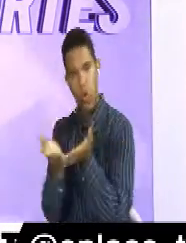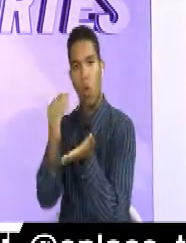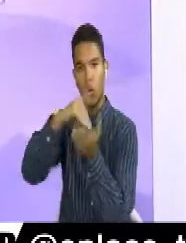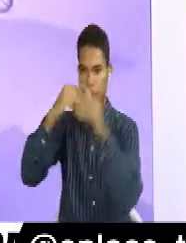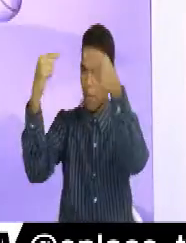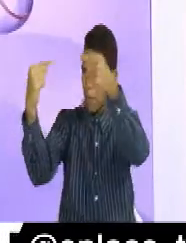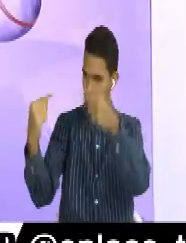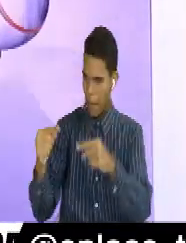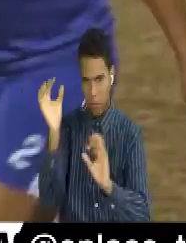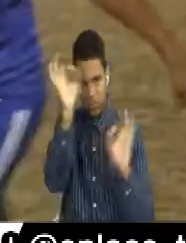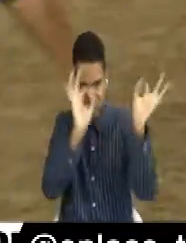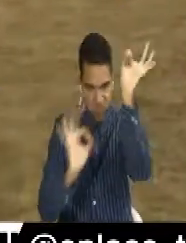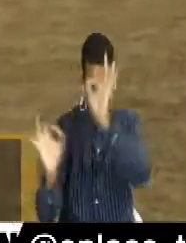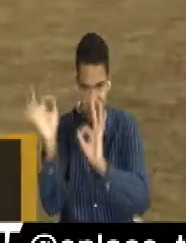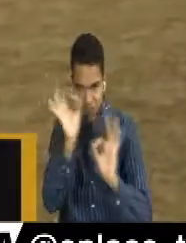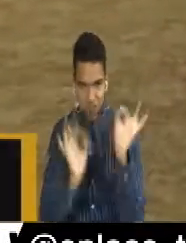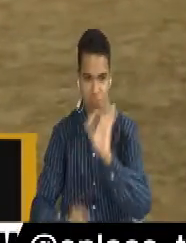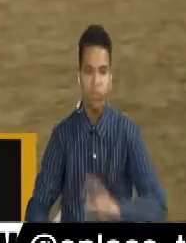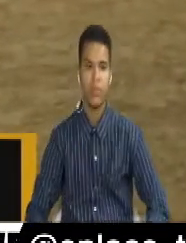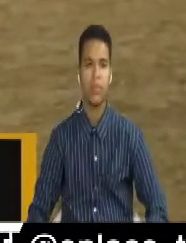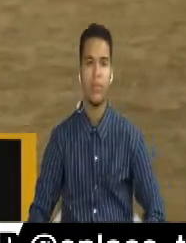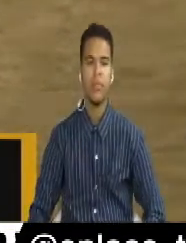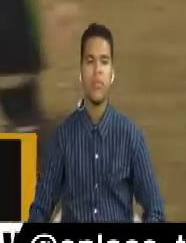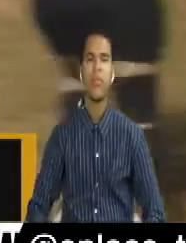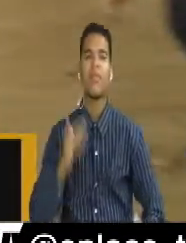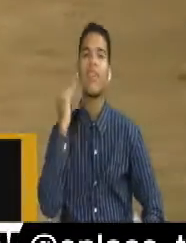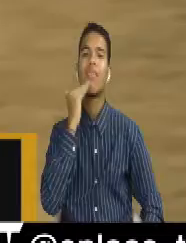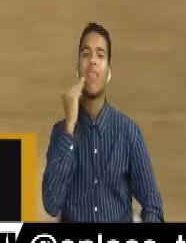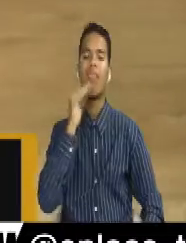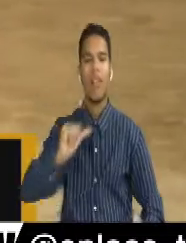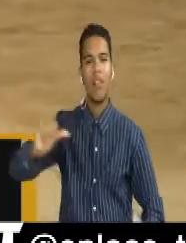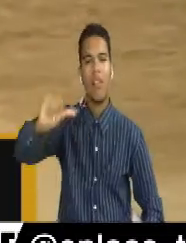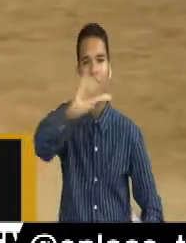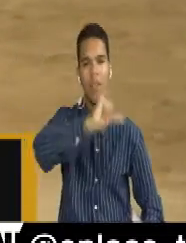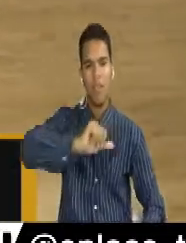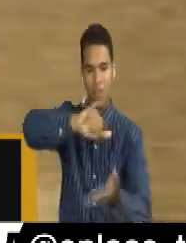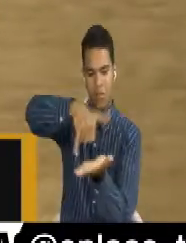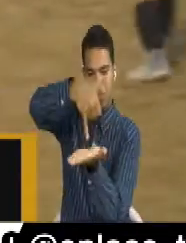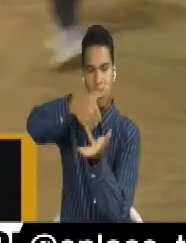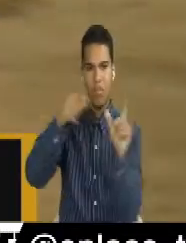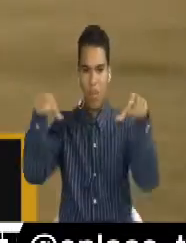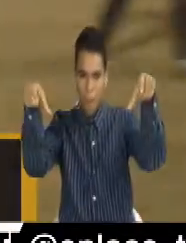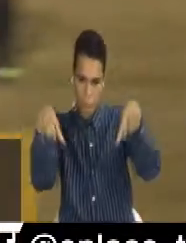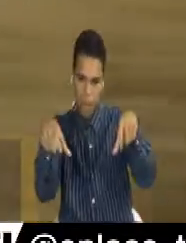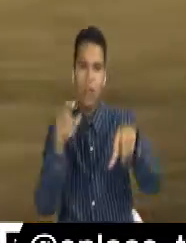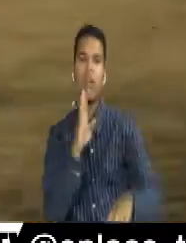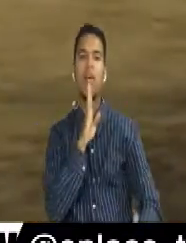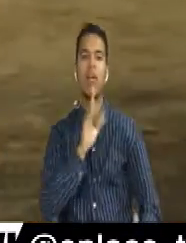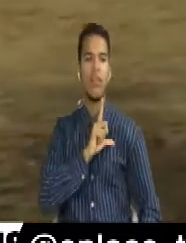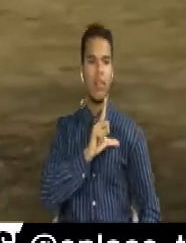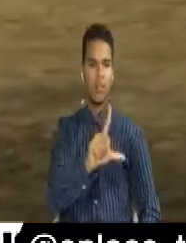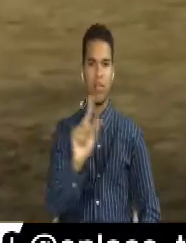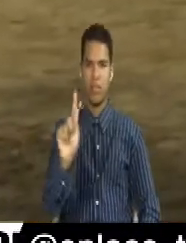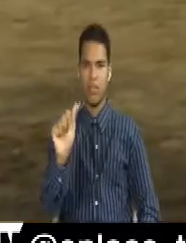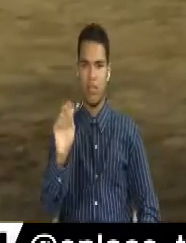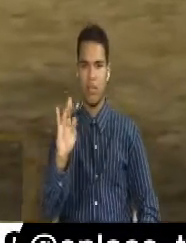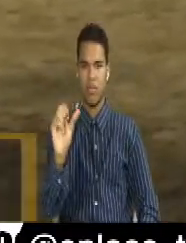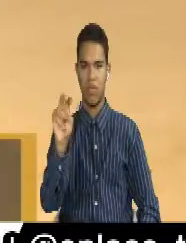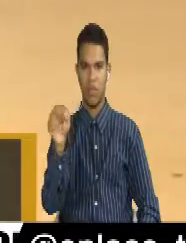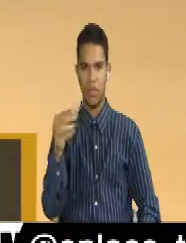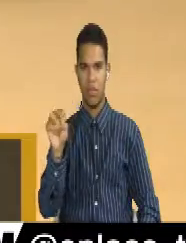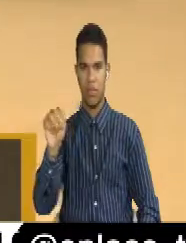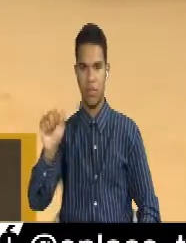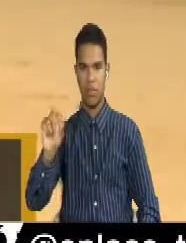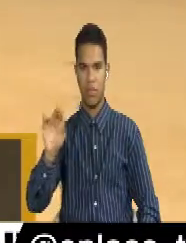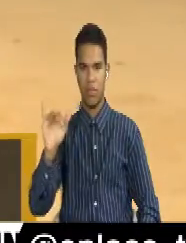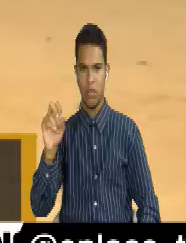partidos. El torneo de minifútbol femenino Copa Marilyn era liderado por el profe Fabián Martínez, un evento que reunía